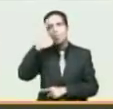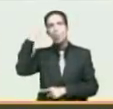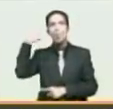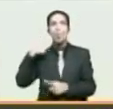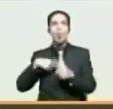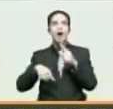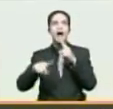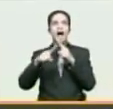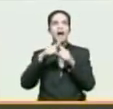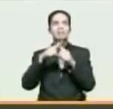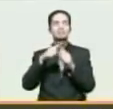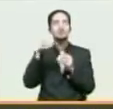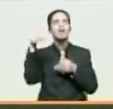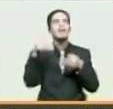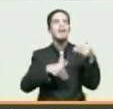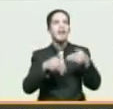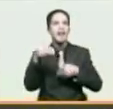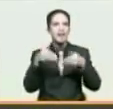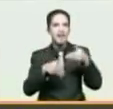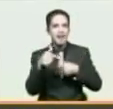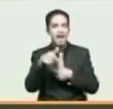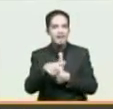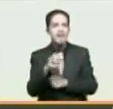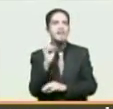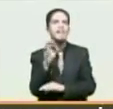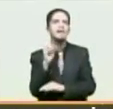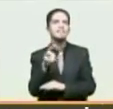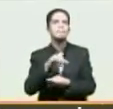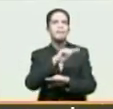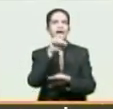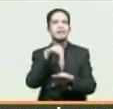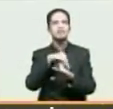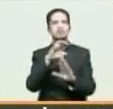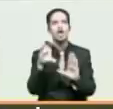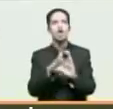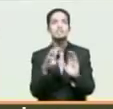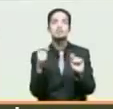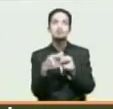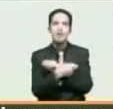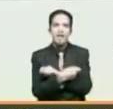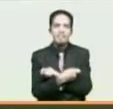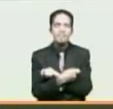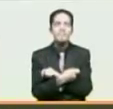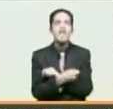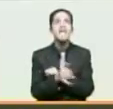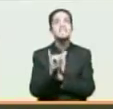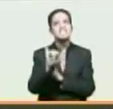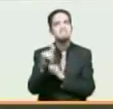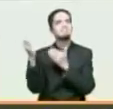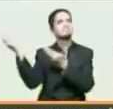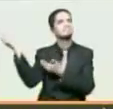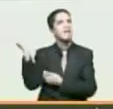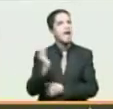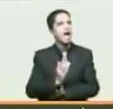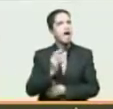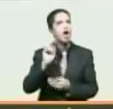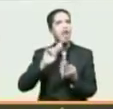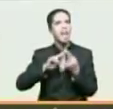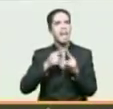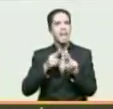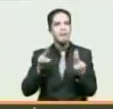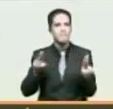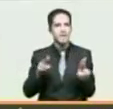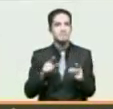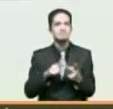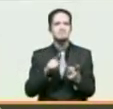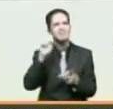según la Constitución, de esta Asamblea Nacional. Y trajo consigo la paz. Es lo que ha resaltado tanto Delcy Rodríguez,